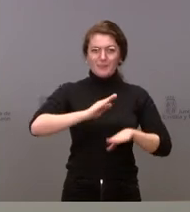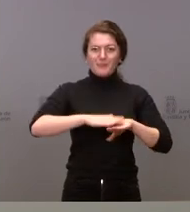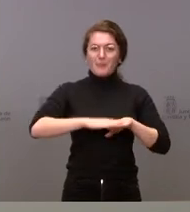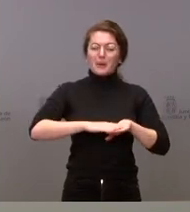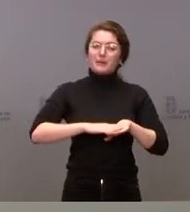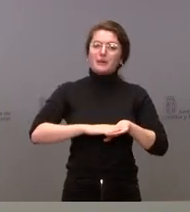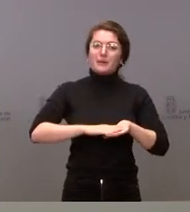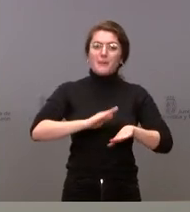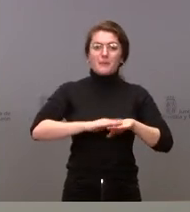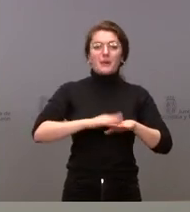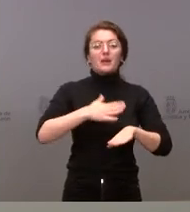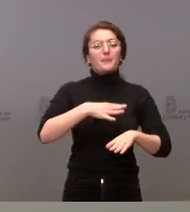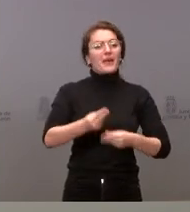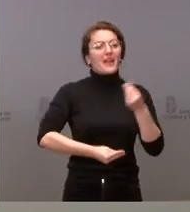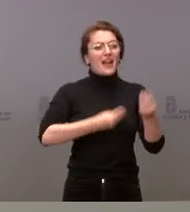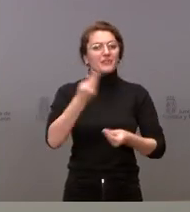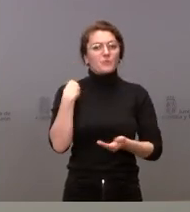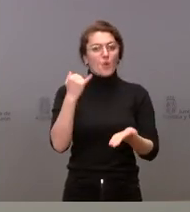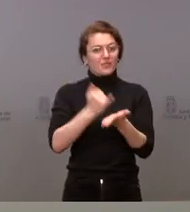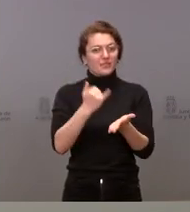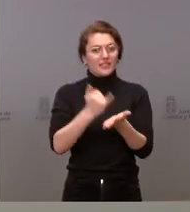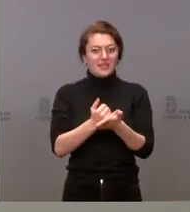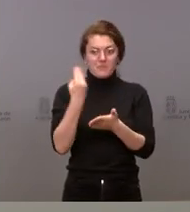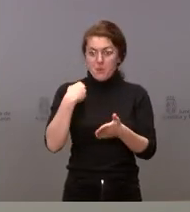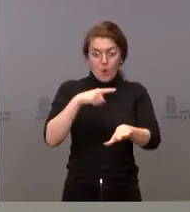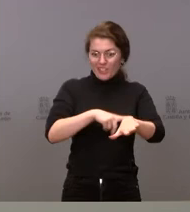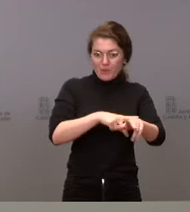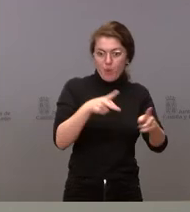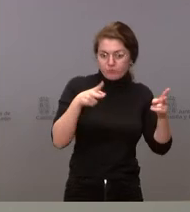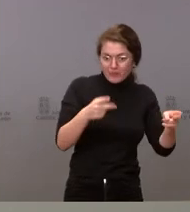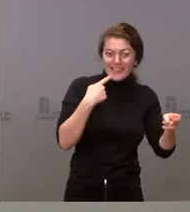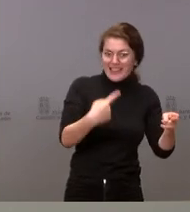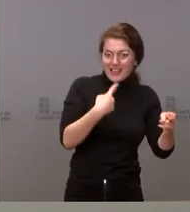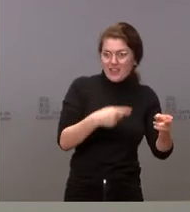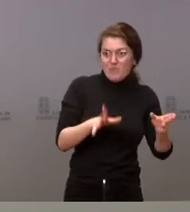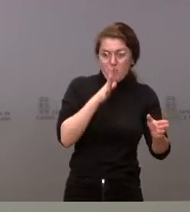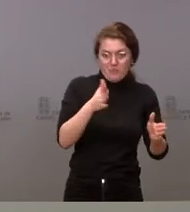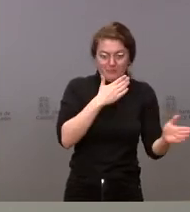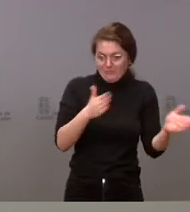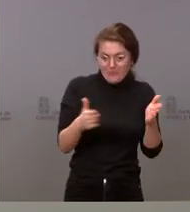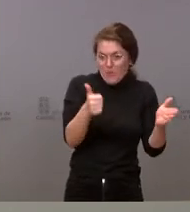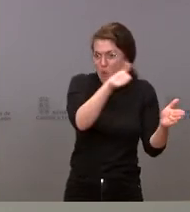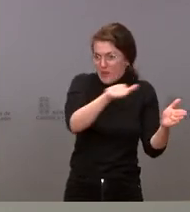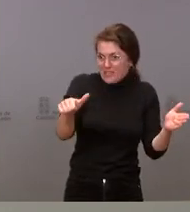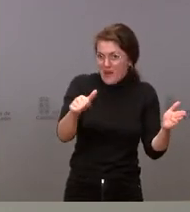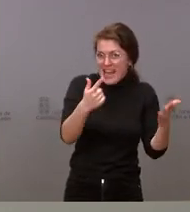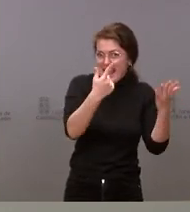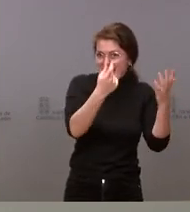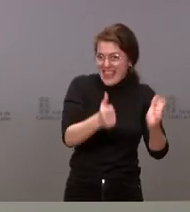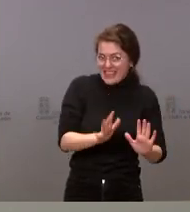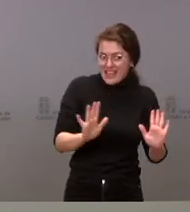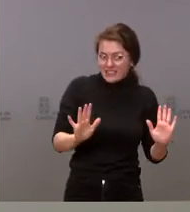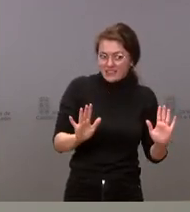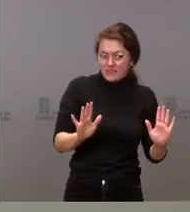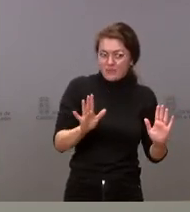poder realizar estos tests en el plazo que se les ha puesto que fue prácticamente se recuerdan de una semana diez días con con el